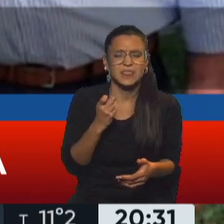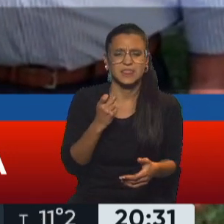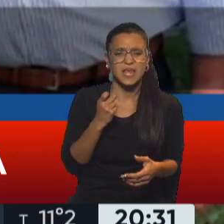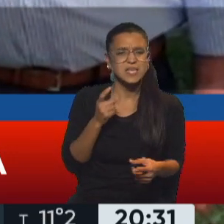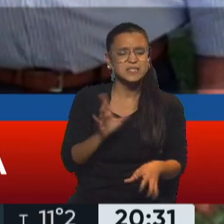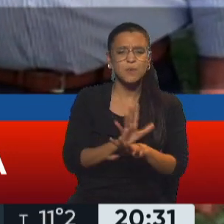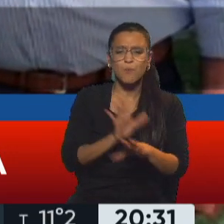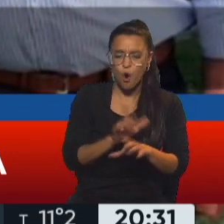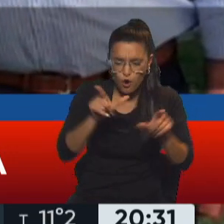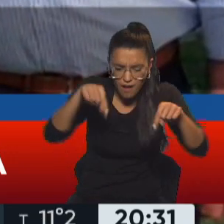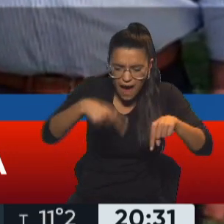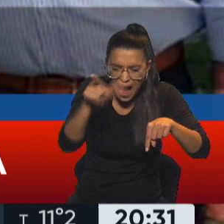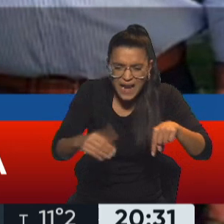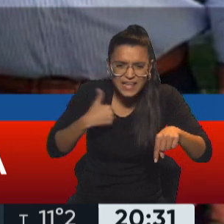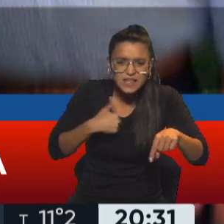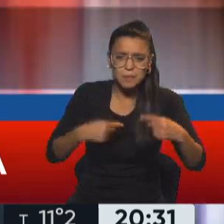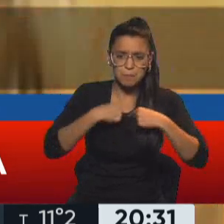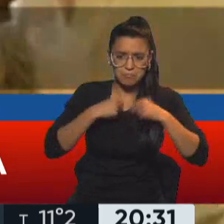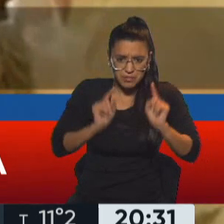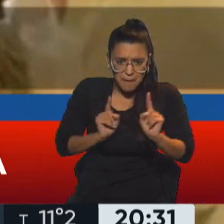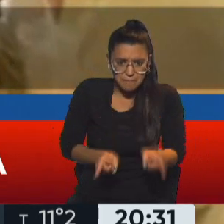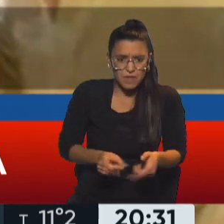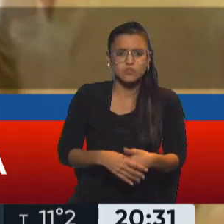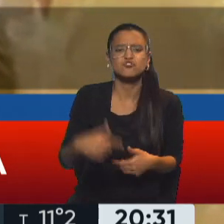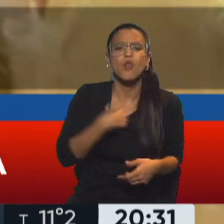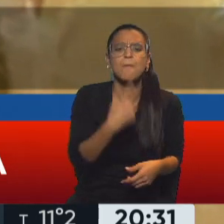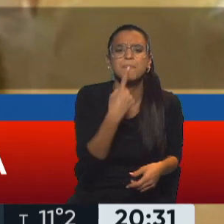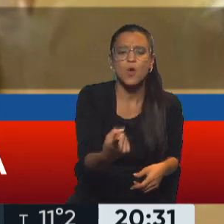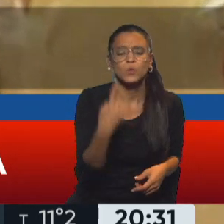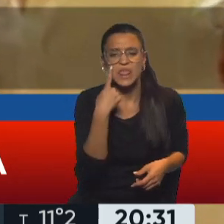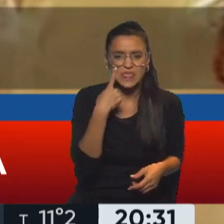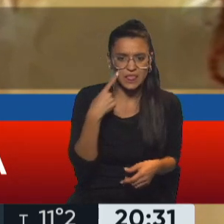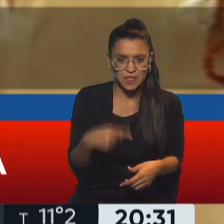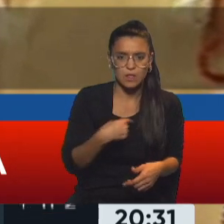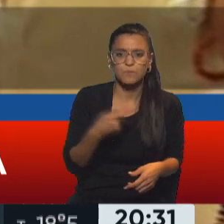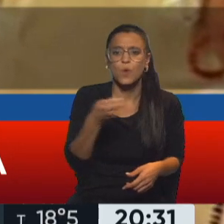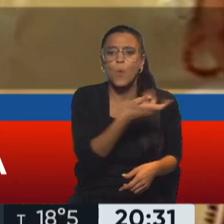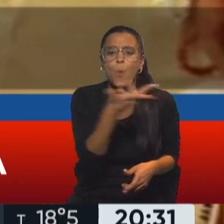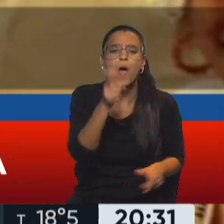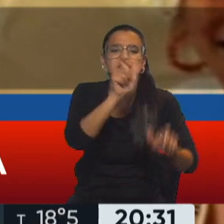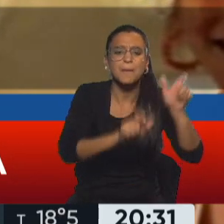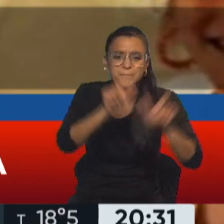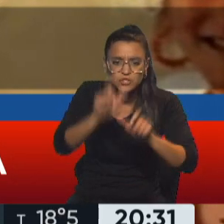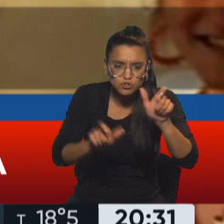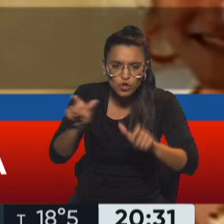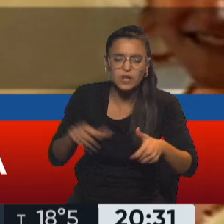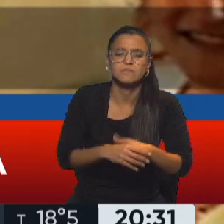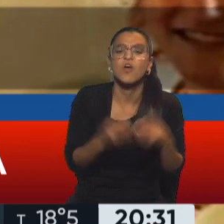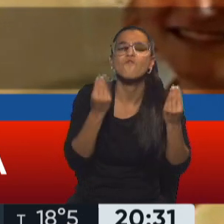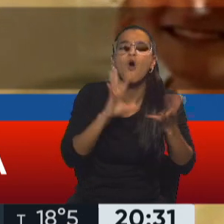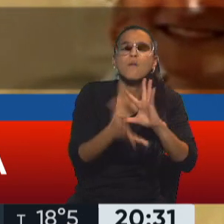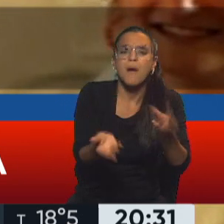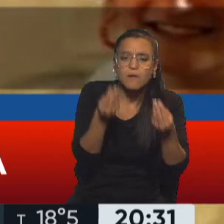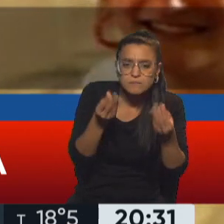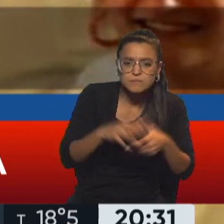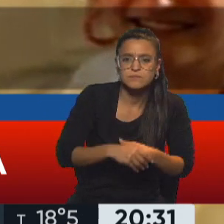por nuestra nación y por mí misma. Yo le pregunté al intendente cuántas personas, de qué